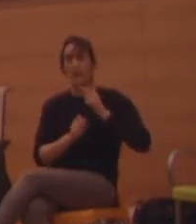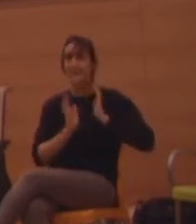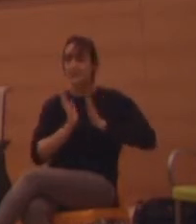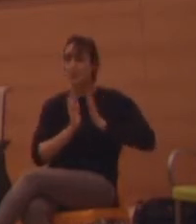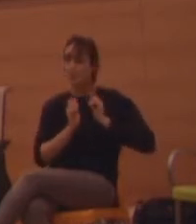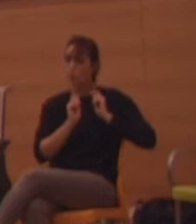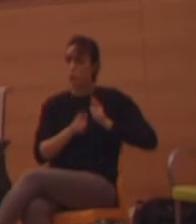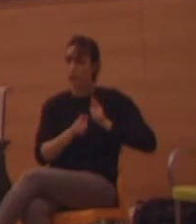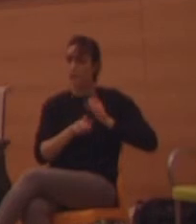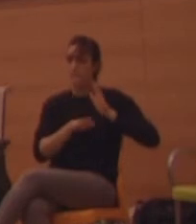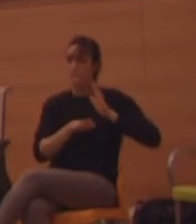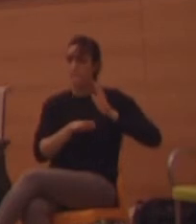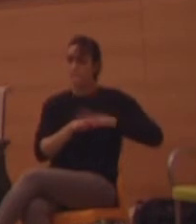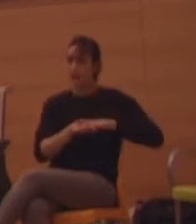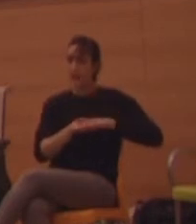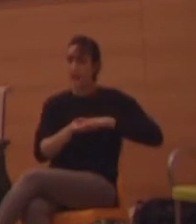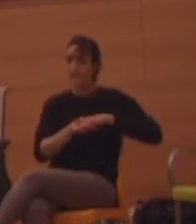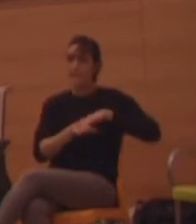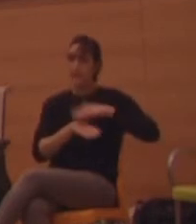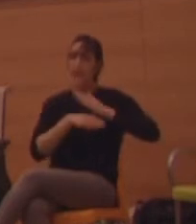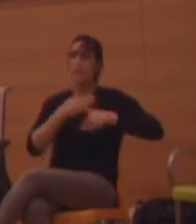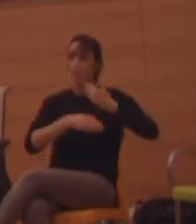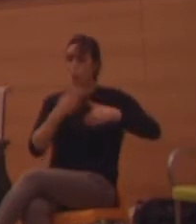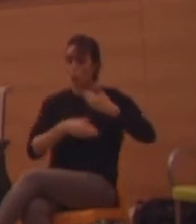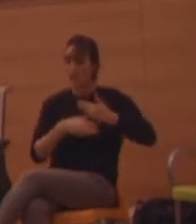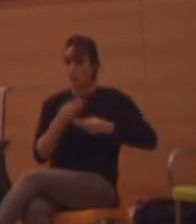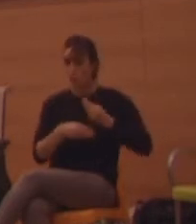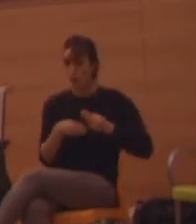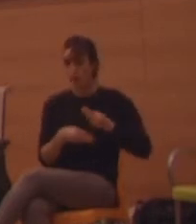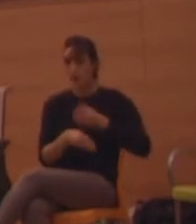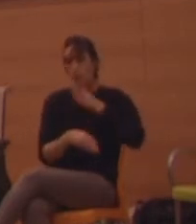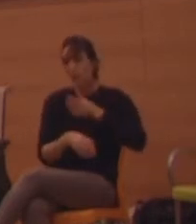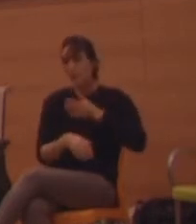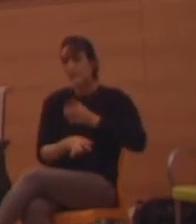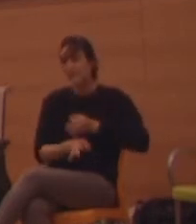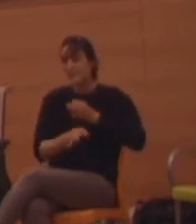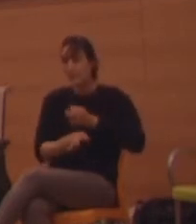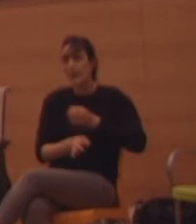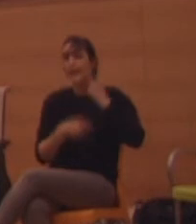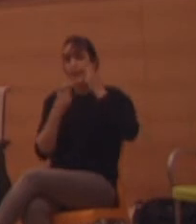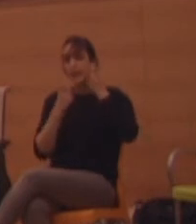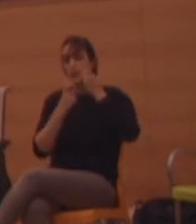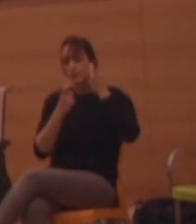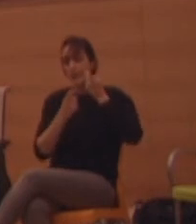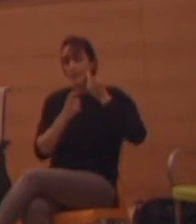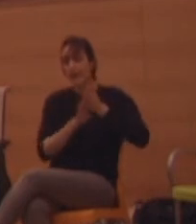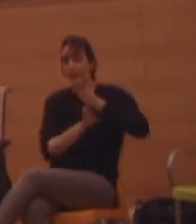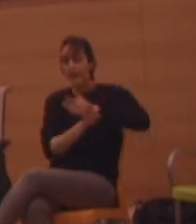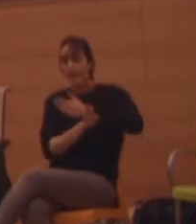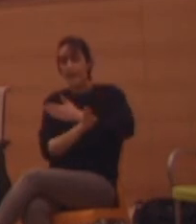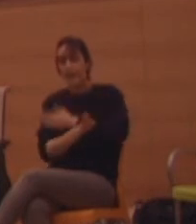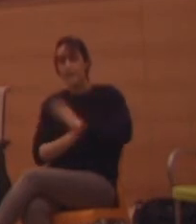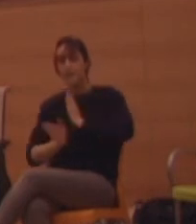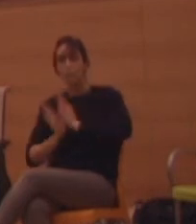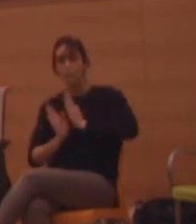favorecer y todo el proceso ¿no? Pero que pueden ser siempre que desbridar porque pueden ser lesiones profundas